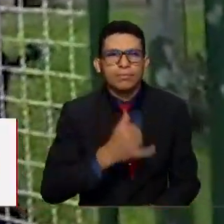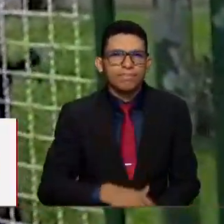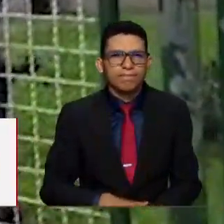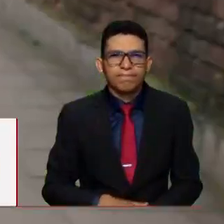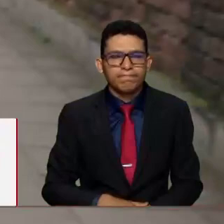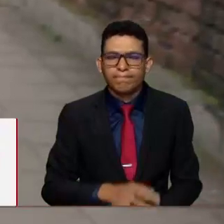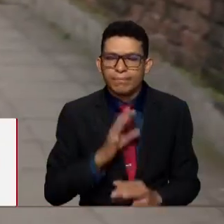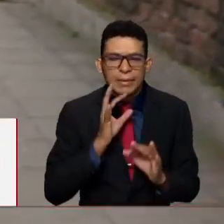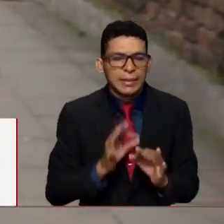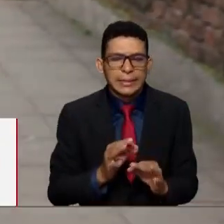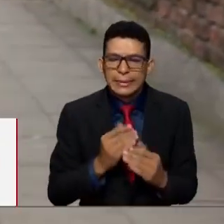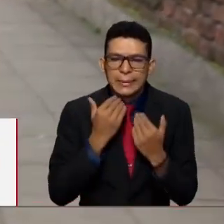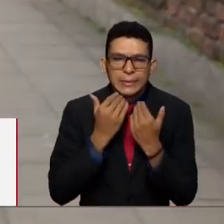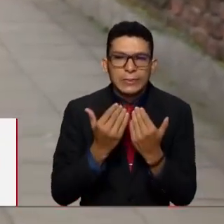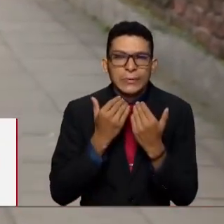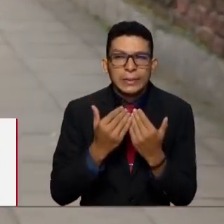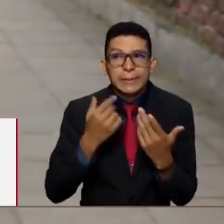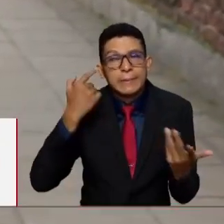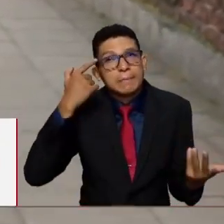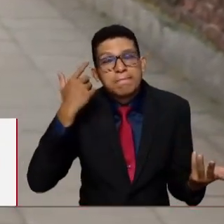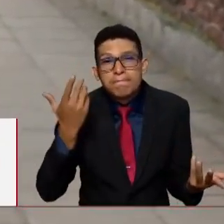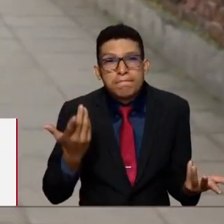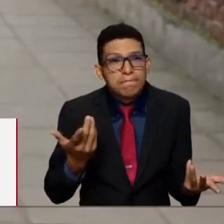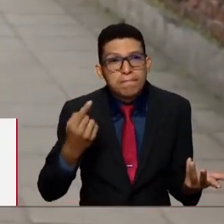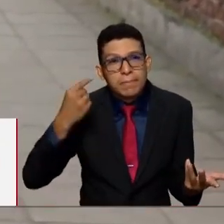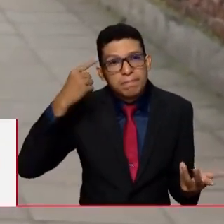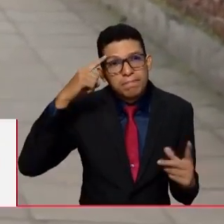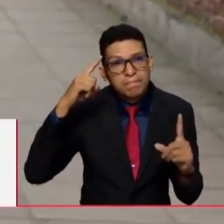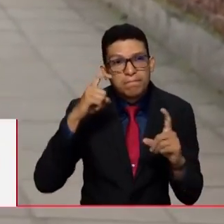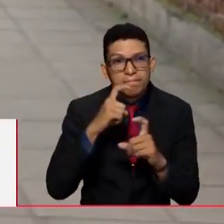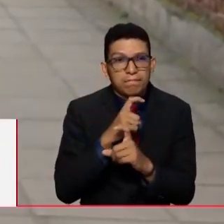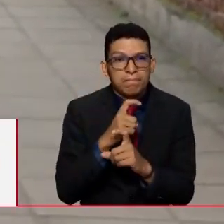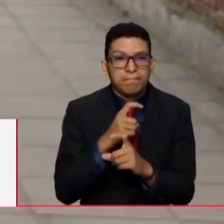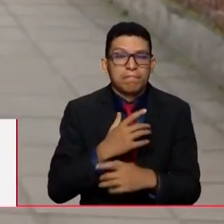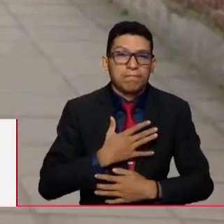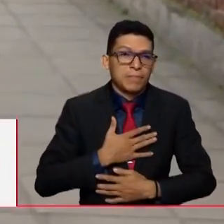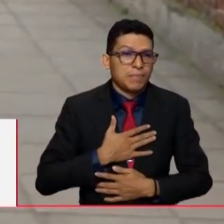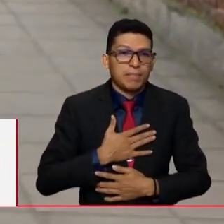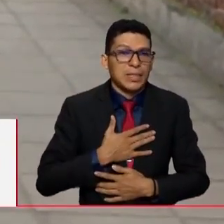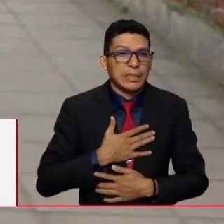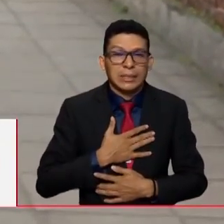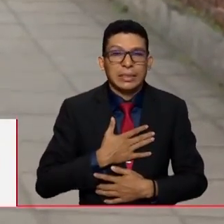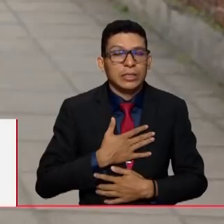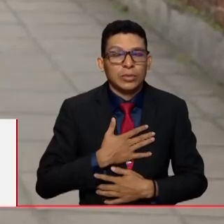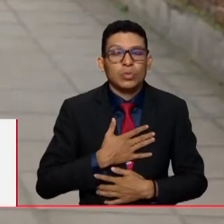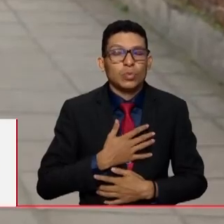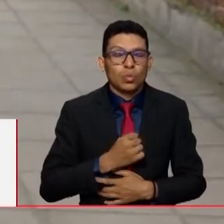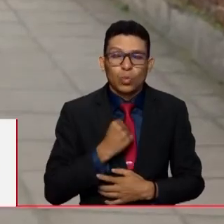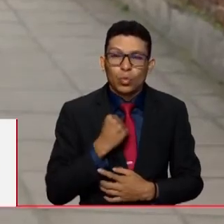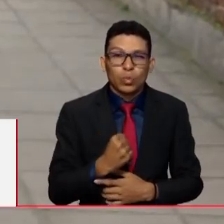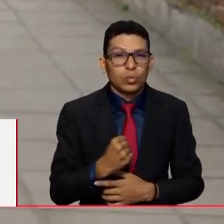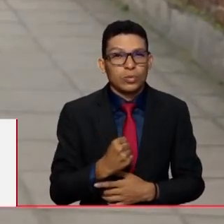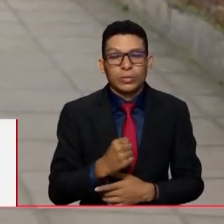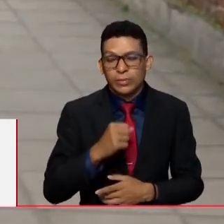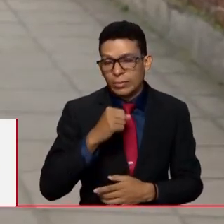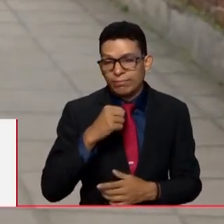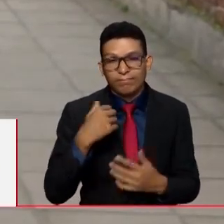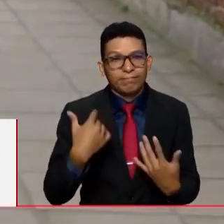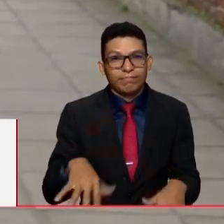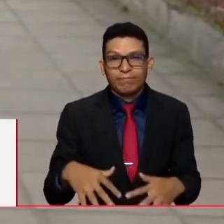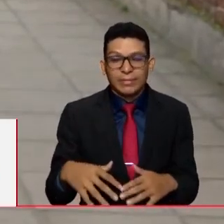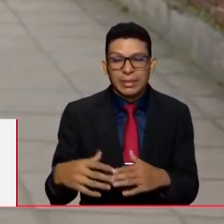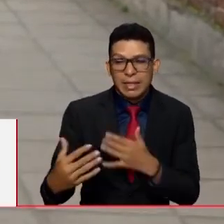verdad no sé, no tengo ni ideas en qué pensar. Pues para mí es un golpe muy duro que me dieron esa